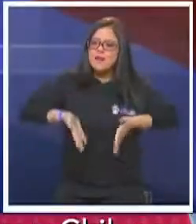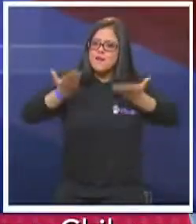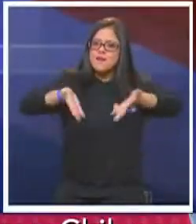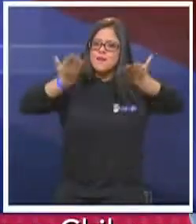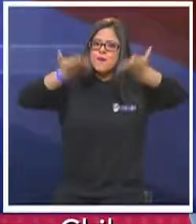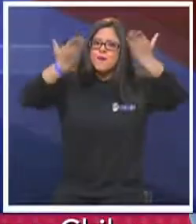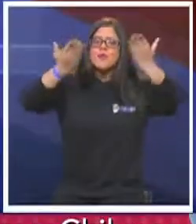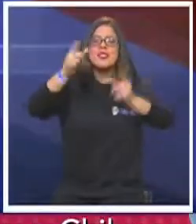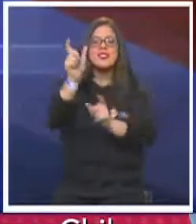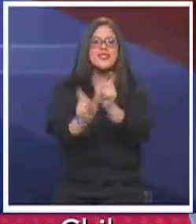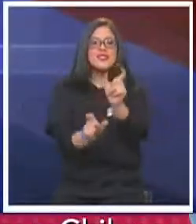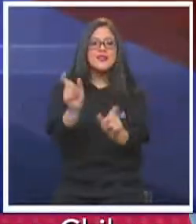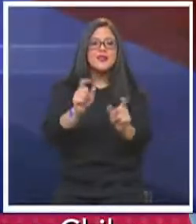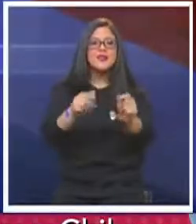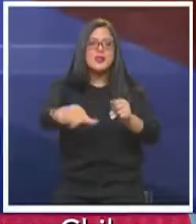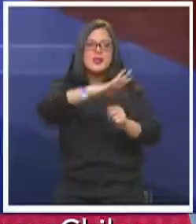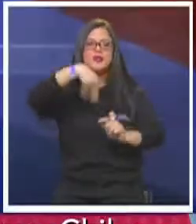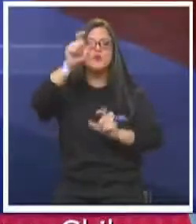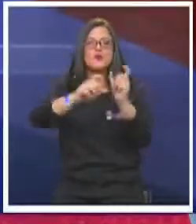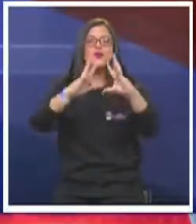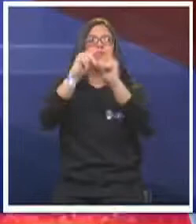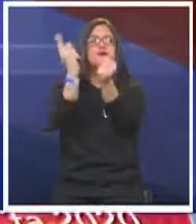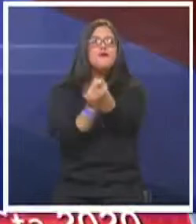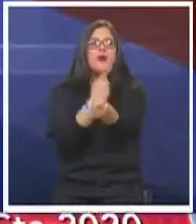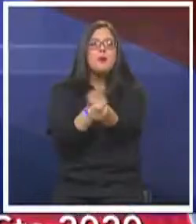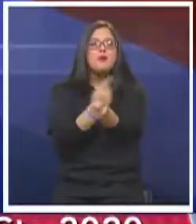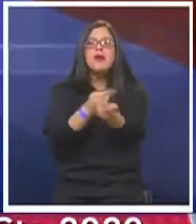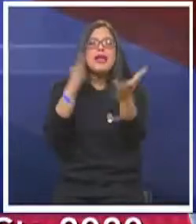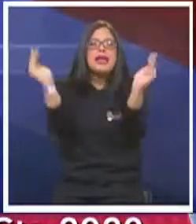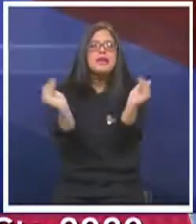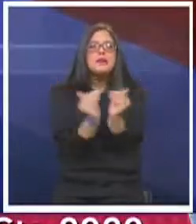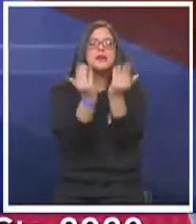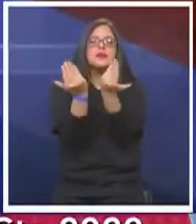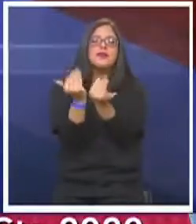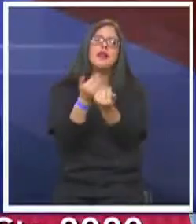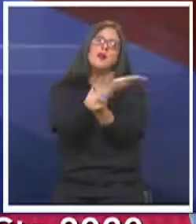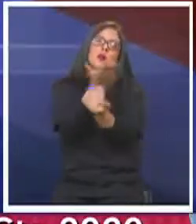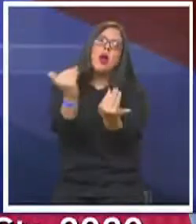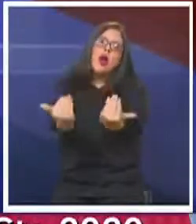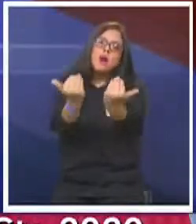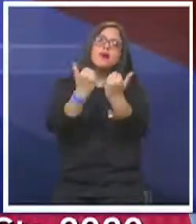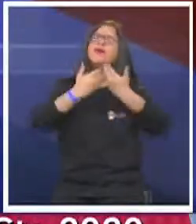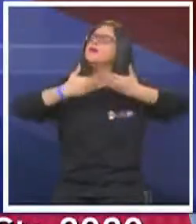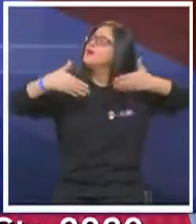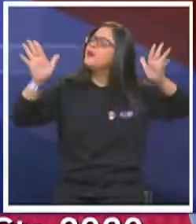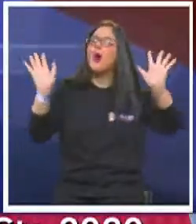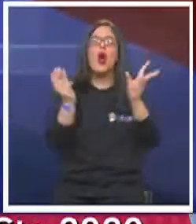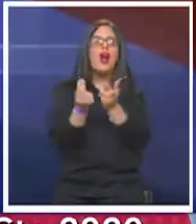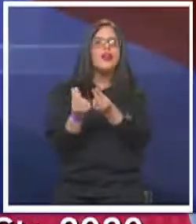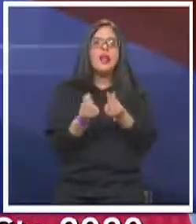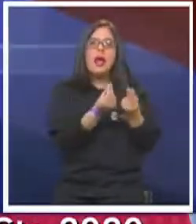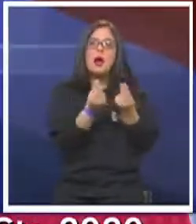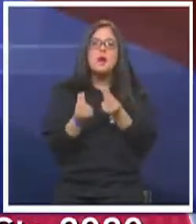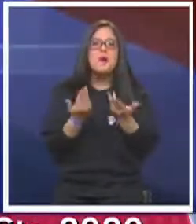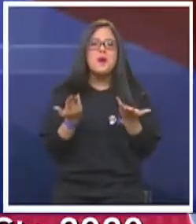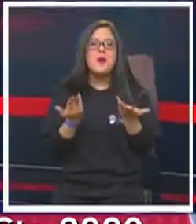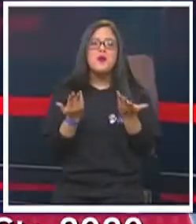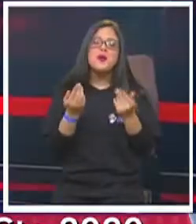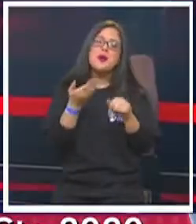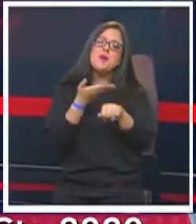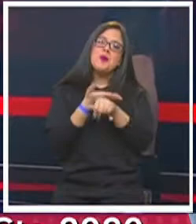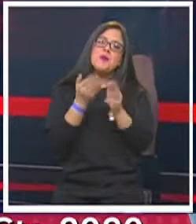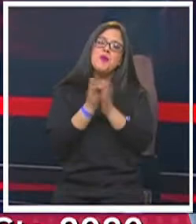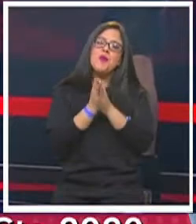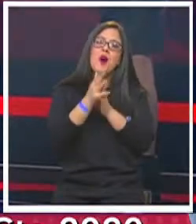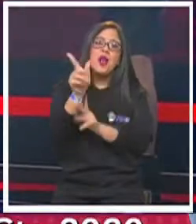de Chile, ahora están todos en familia. Necesitamos que ustedes nos apoyen, no importa la cantidad. Claro que le decimos a los que más pueden